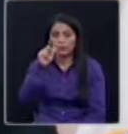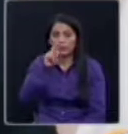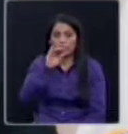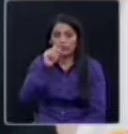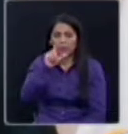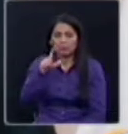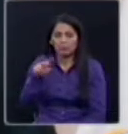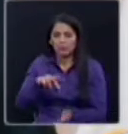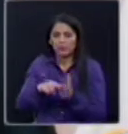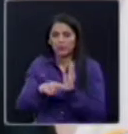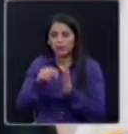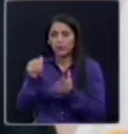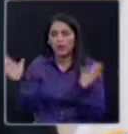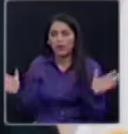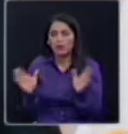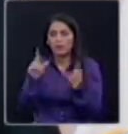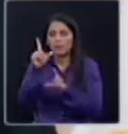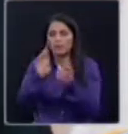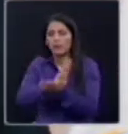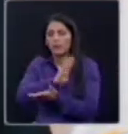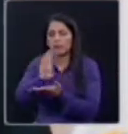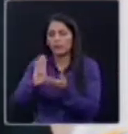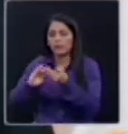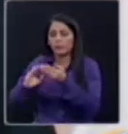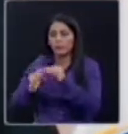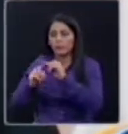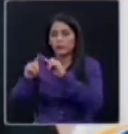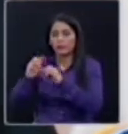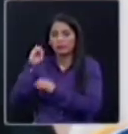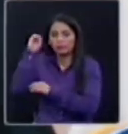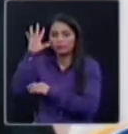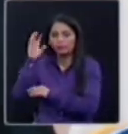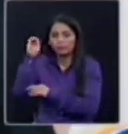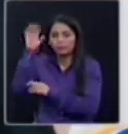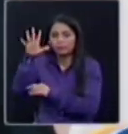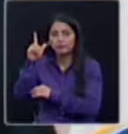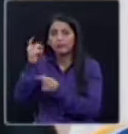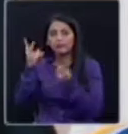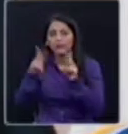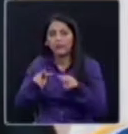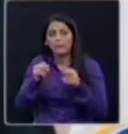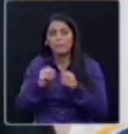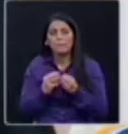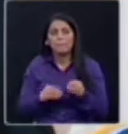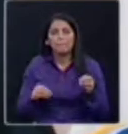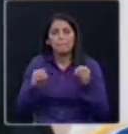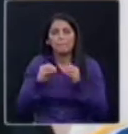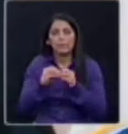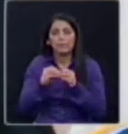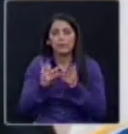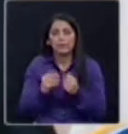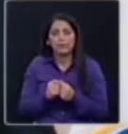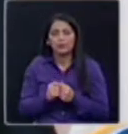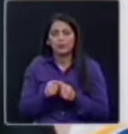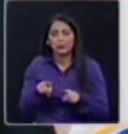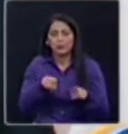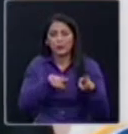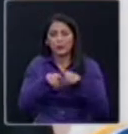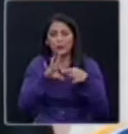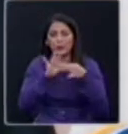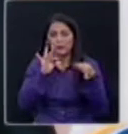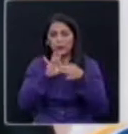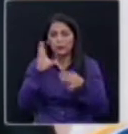audiovisual nacional entre comunidades. A esto se suma el concurso Conoce tu Ley, primera y segunda edición, con la participación